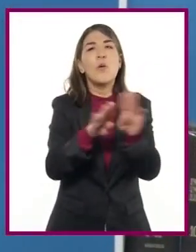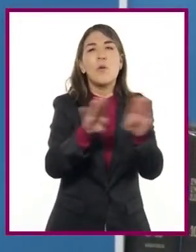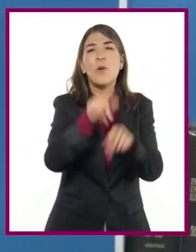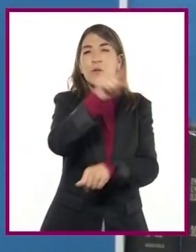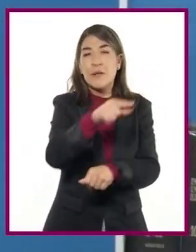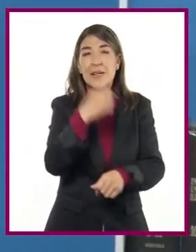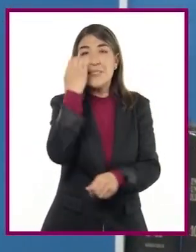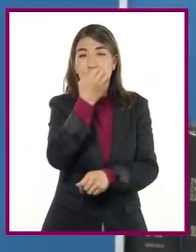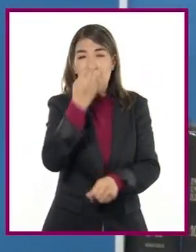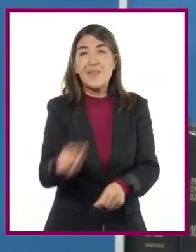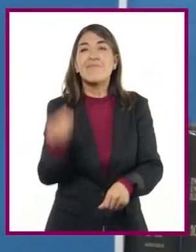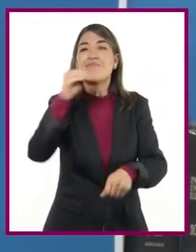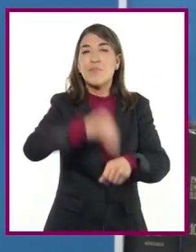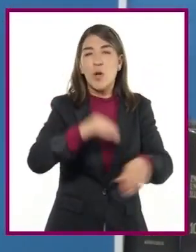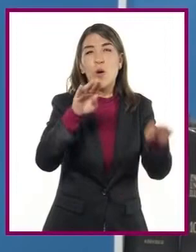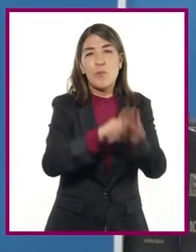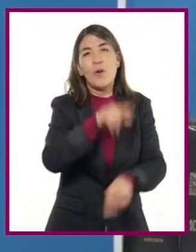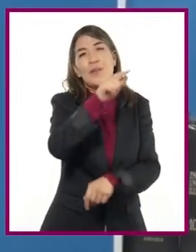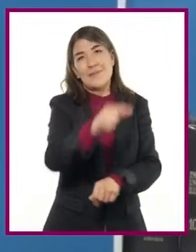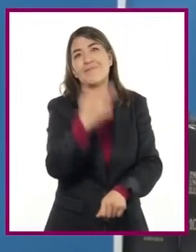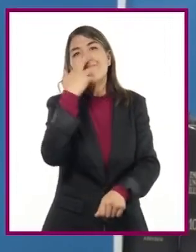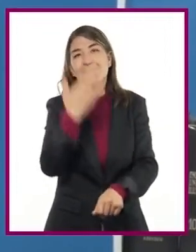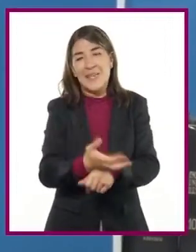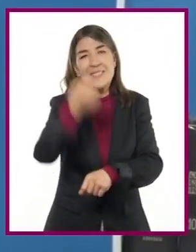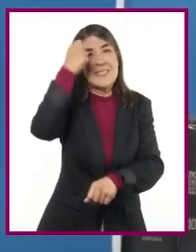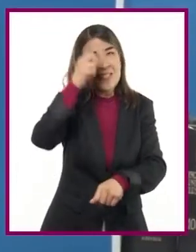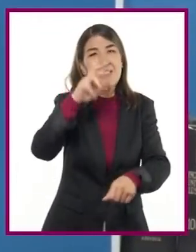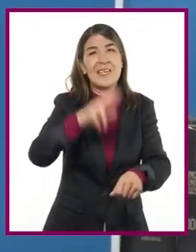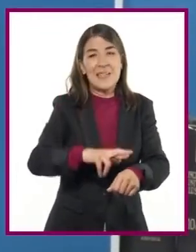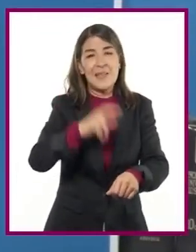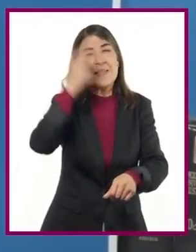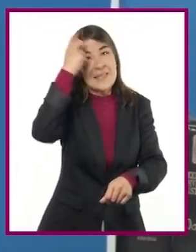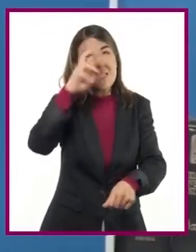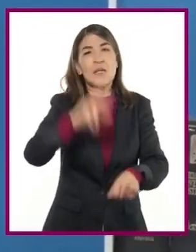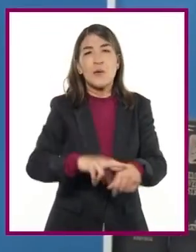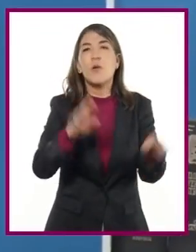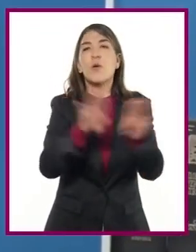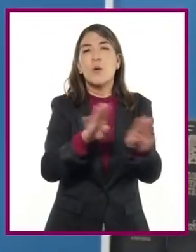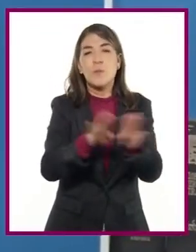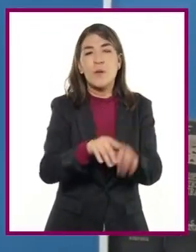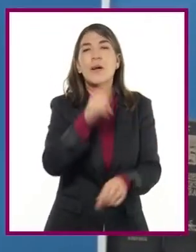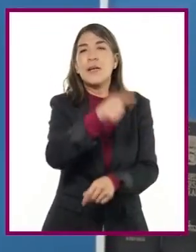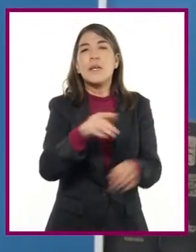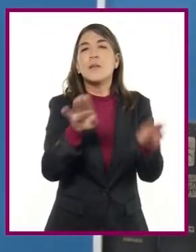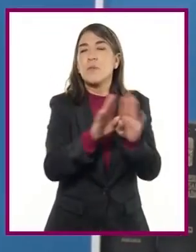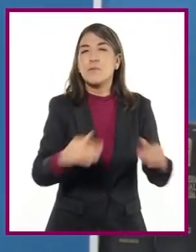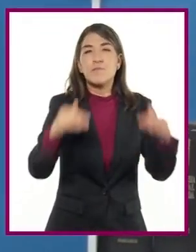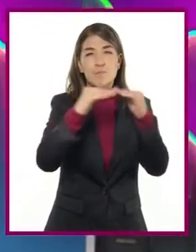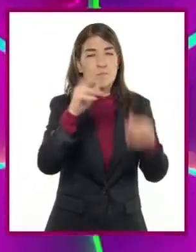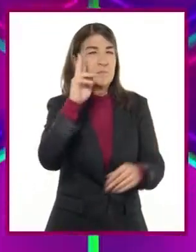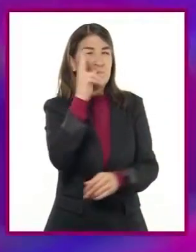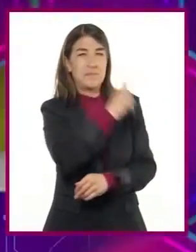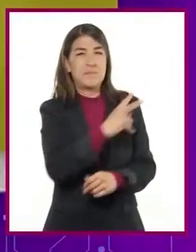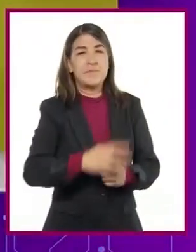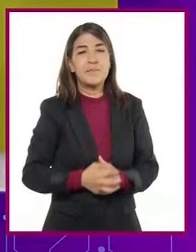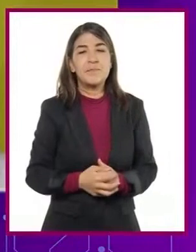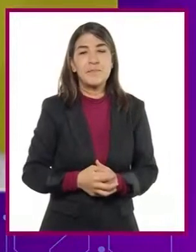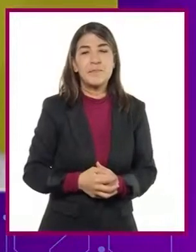aplica en su trabajo como servidor público el principio de imparcialidad. Escuchemos atentamente.